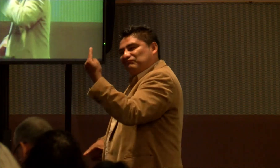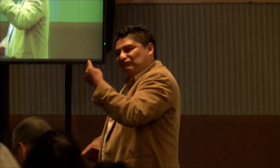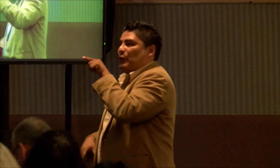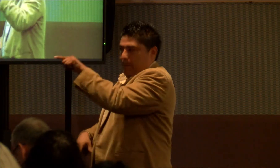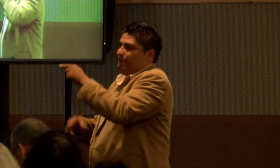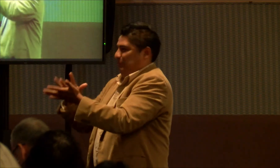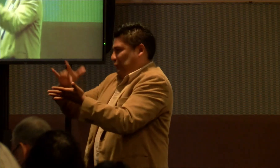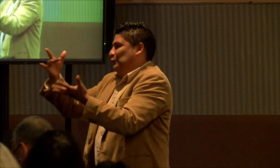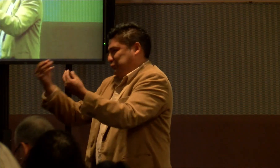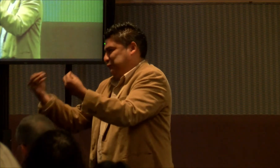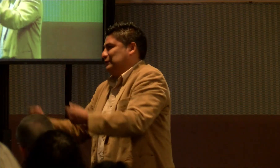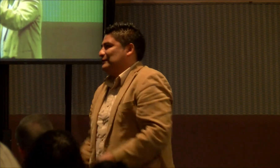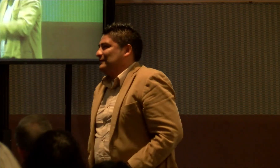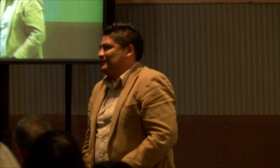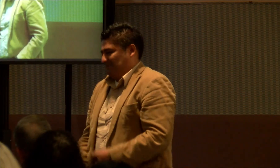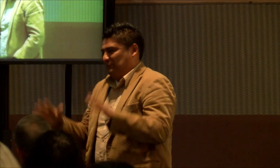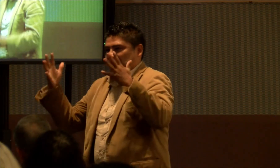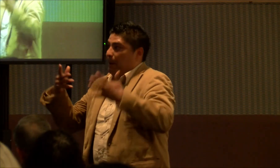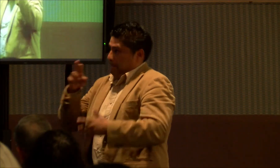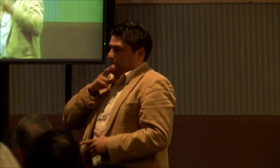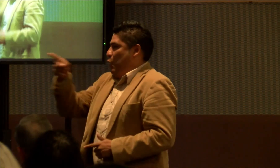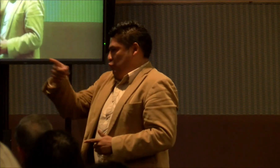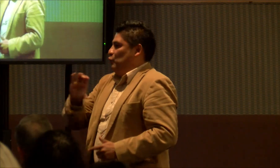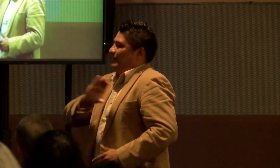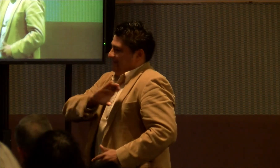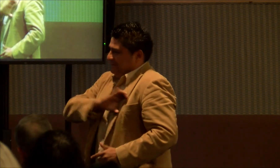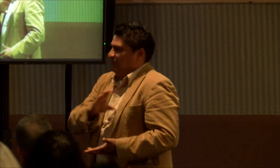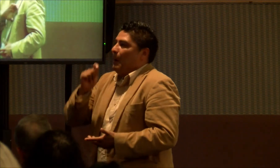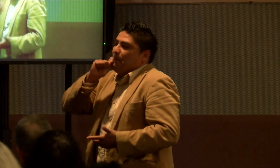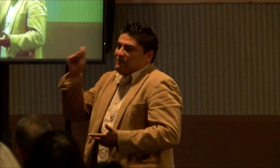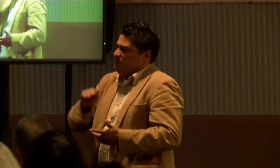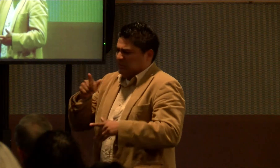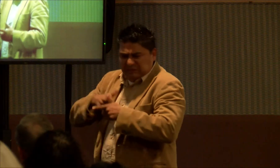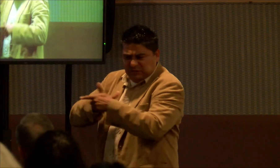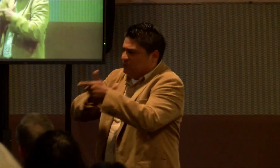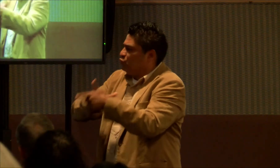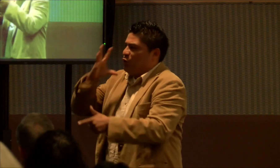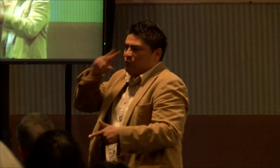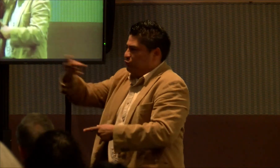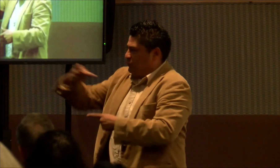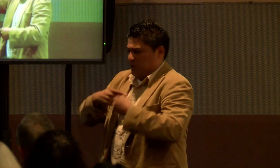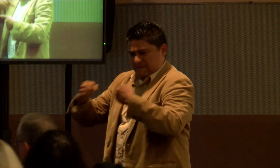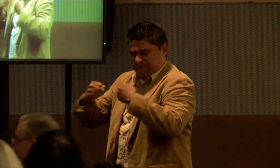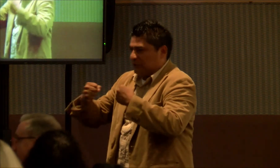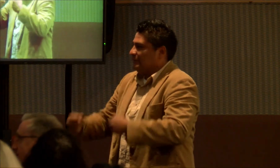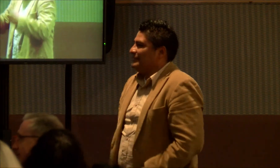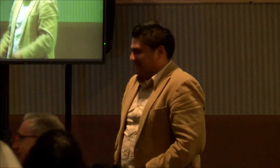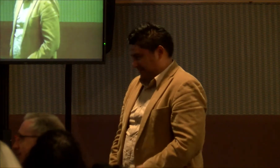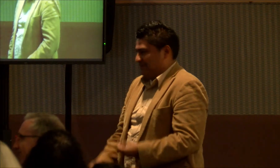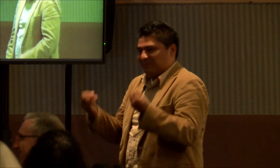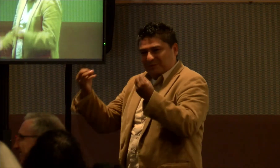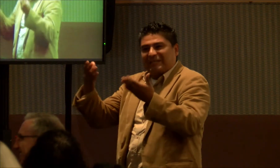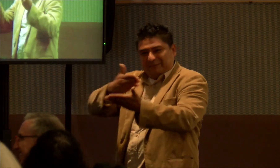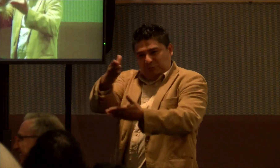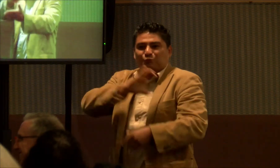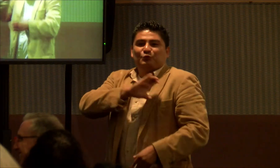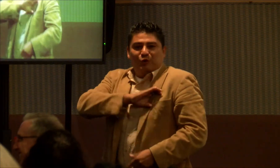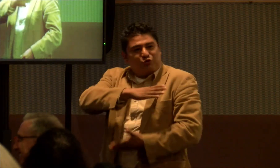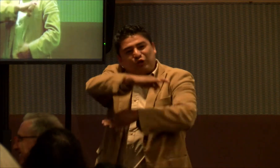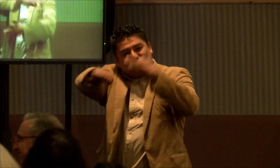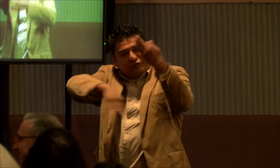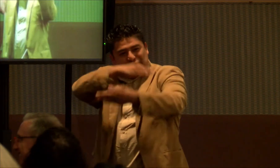aprovechar, porque de hecho él también habla luego de las comunidades indígenas, sus necesidades que se tienen, y bueno, y que